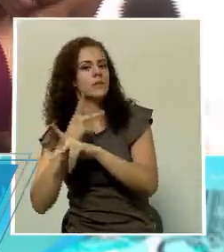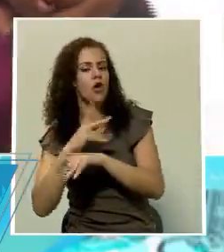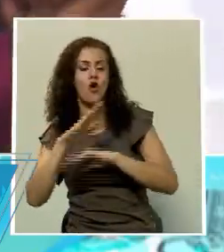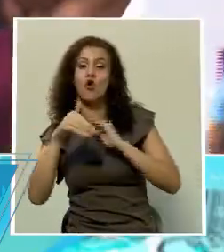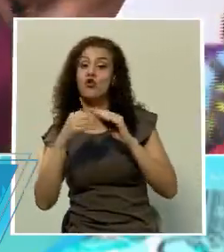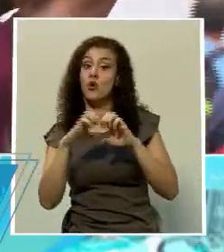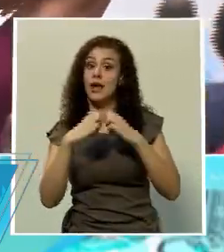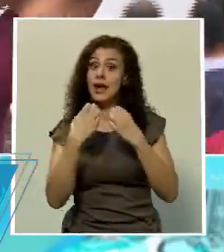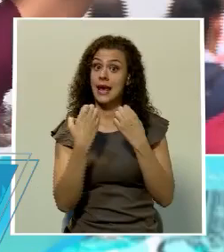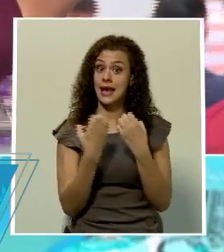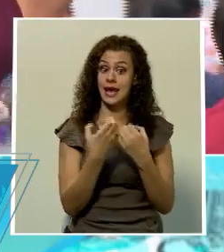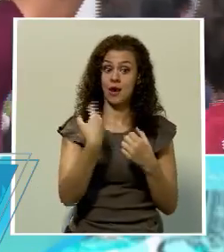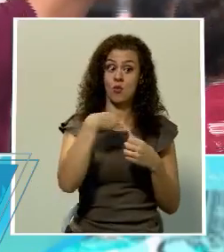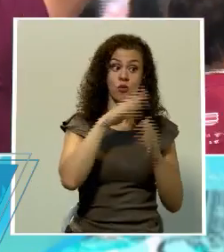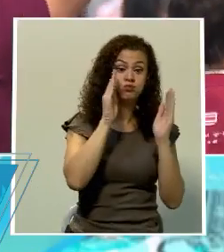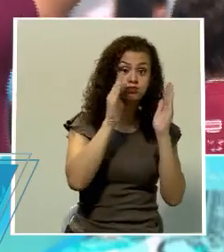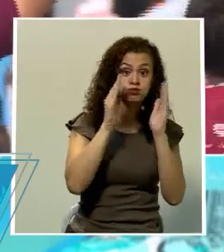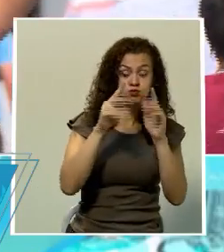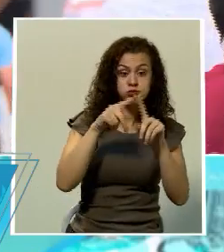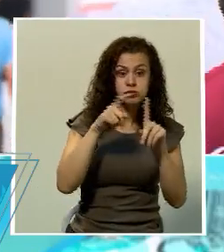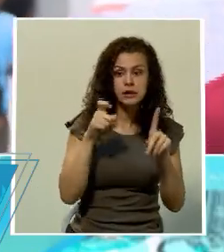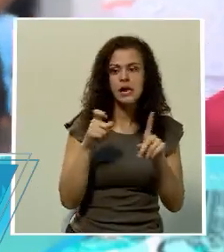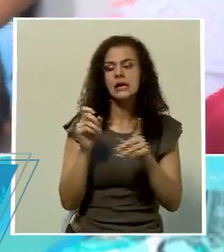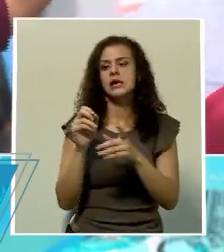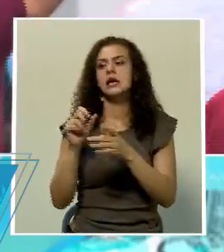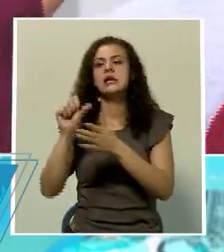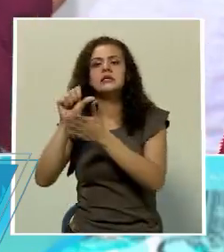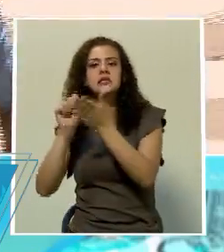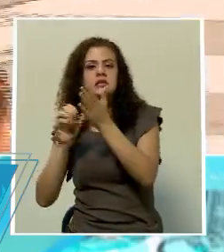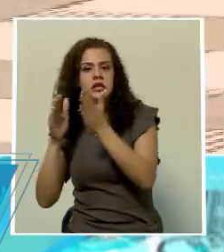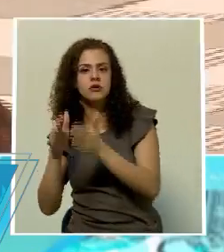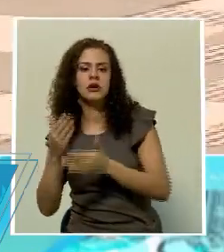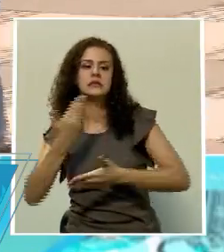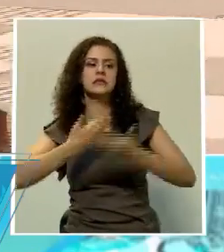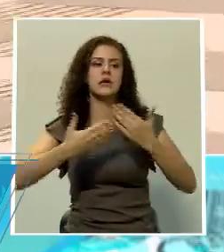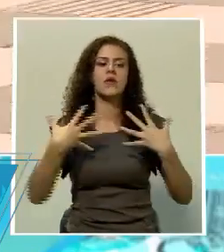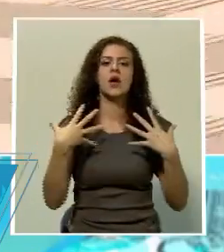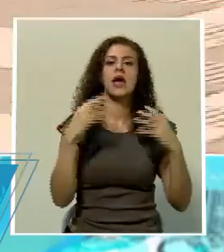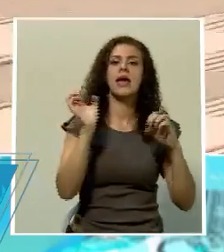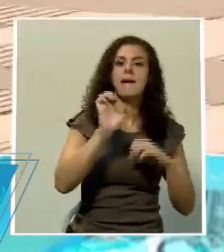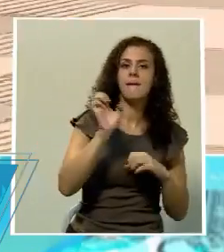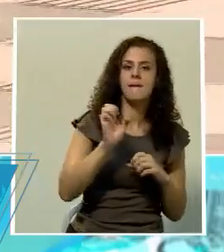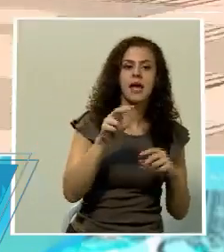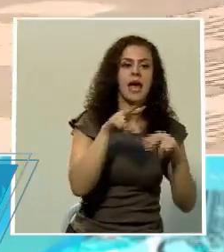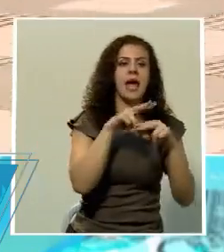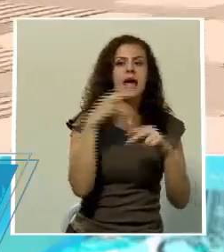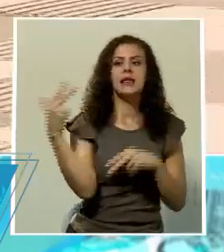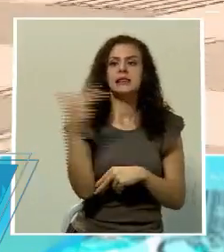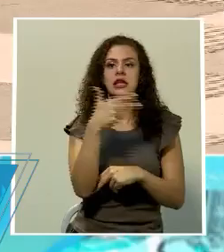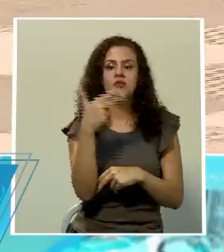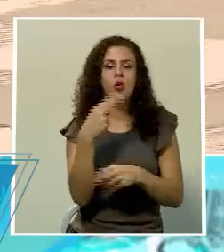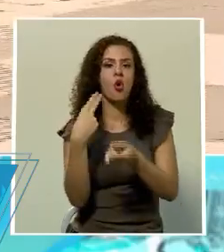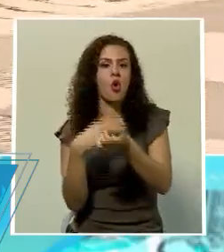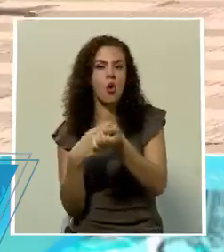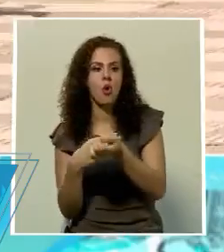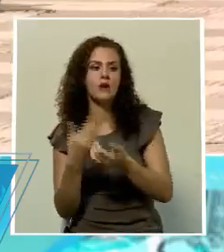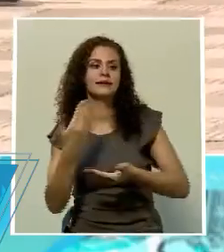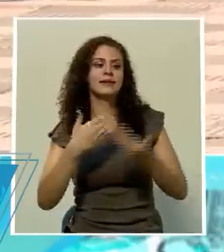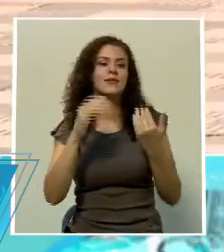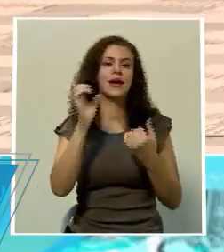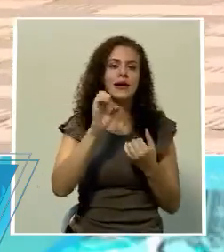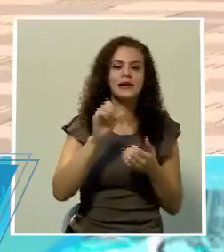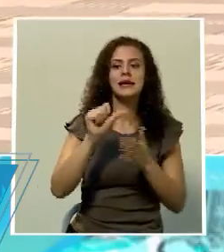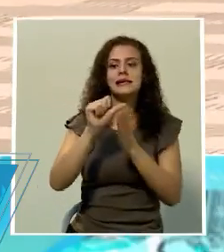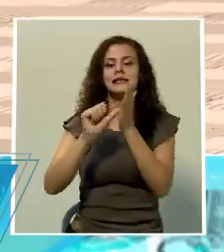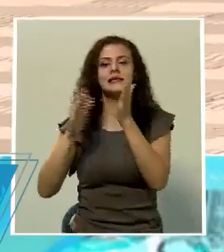equipo interdisciplinario que aborda estos casos, desde los cirujanos, bueno, los servicios de emergencia, el transporte prehospitalario, los servicios de emergencia,